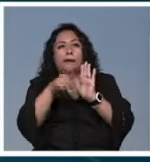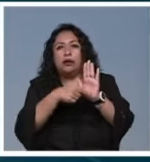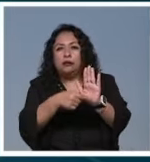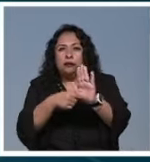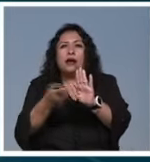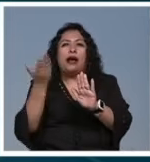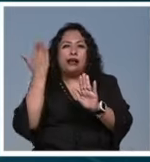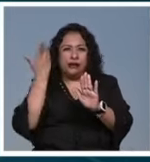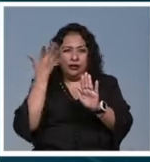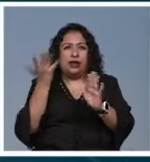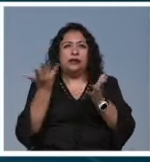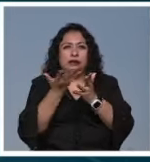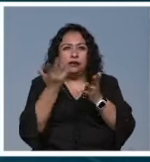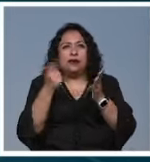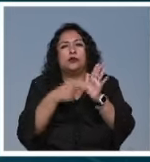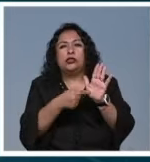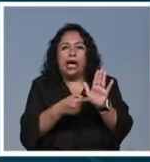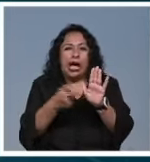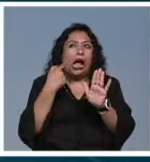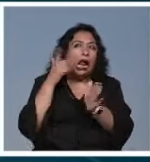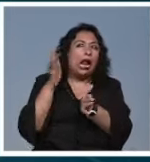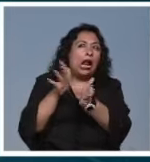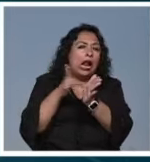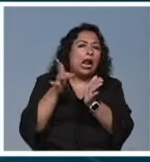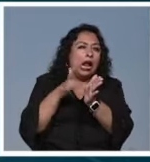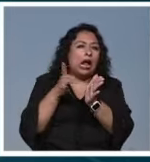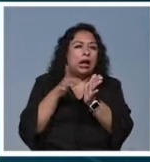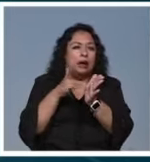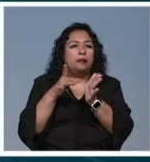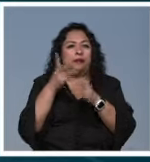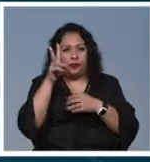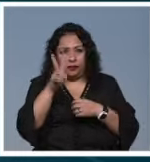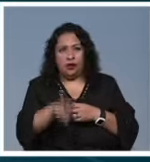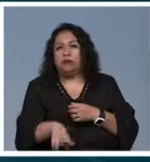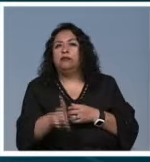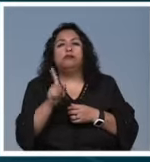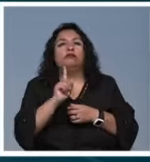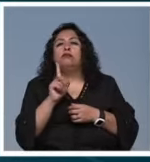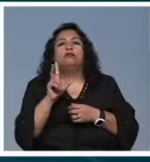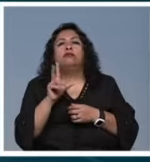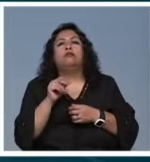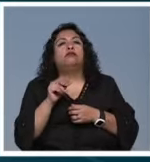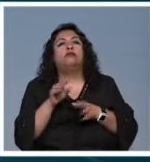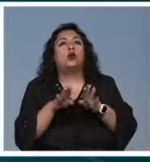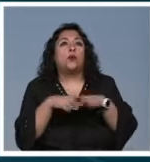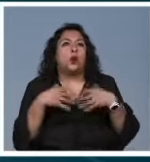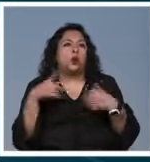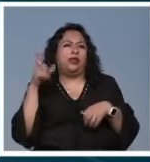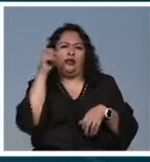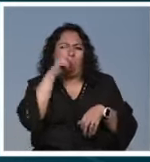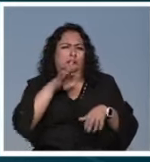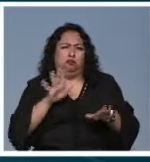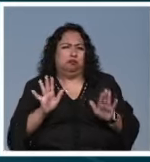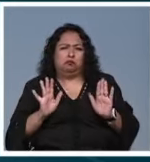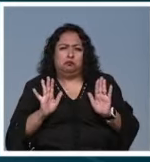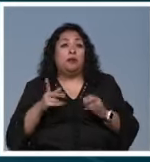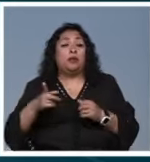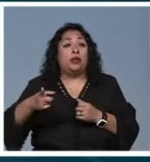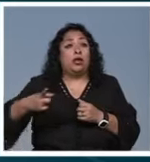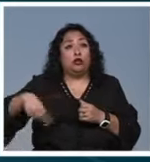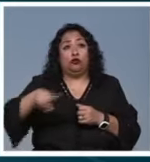ya realizamos o las muestras. Entonces pues la verdad es que tampoco es como tan difícil y ellos